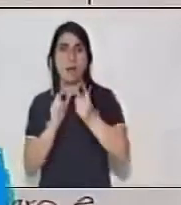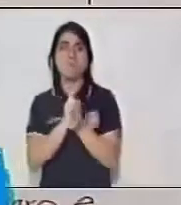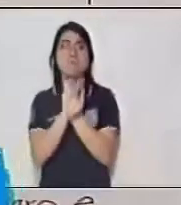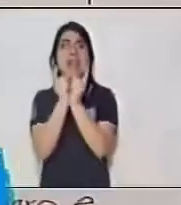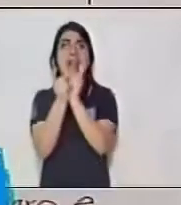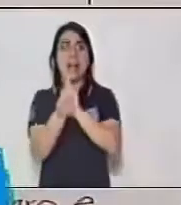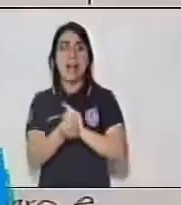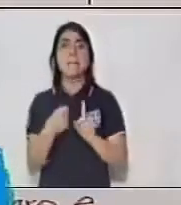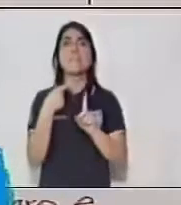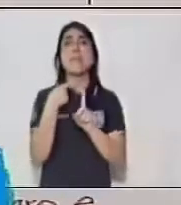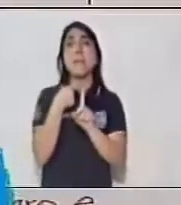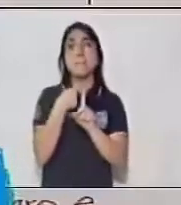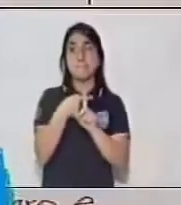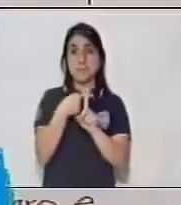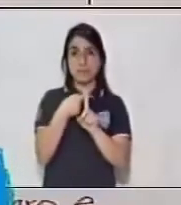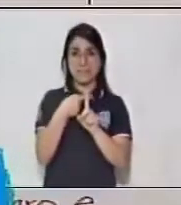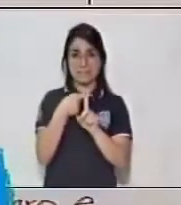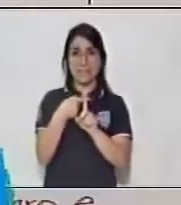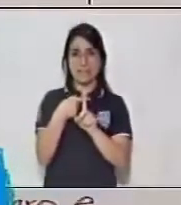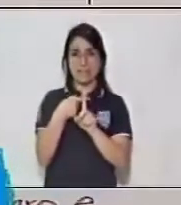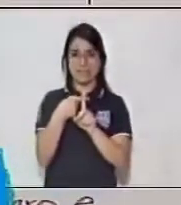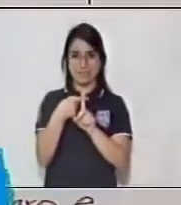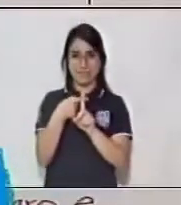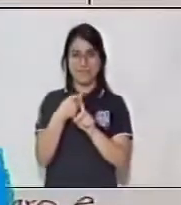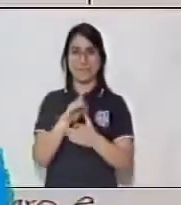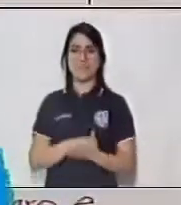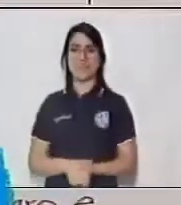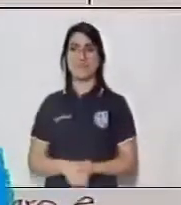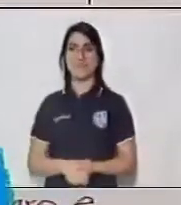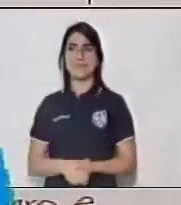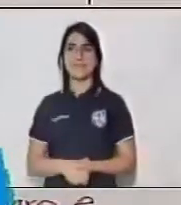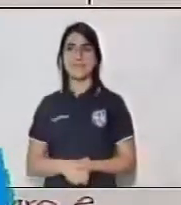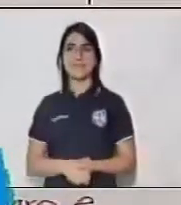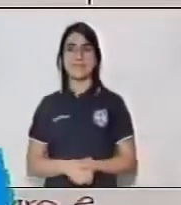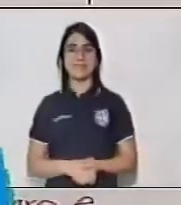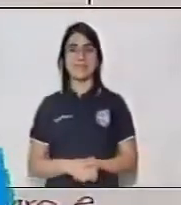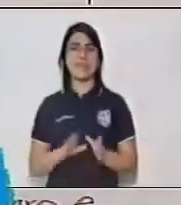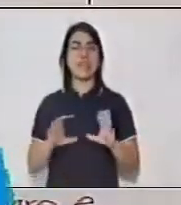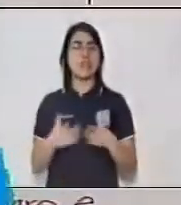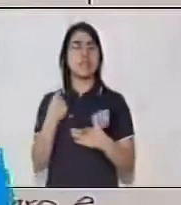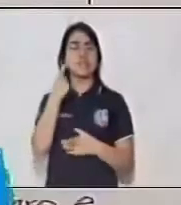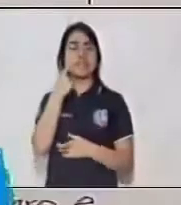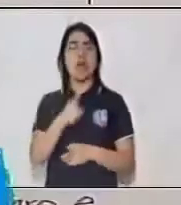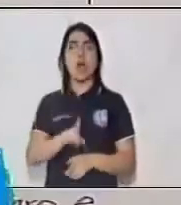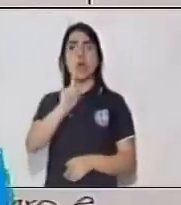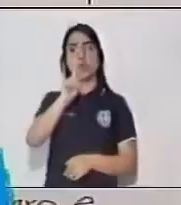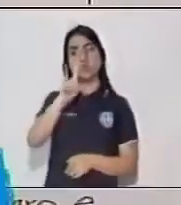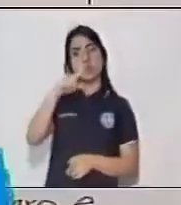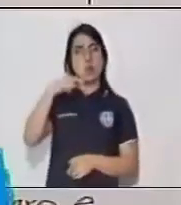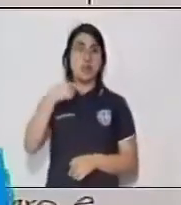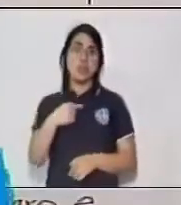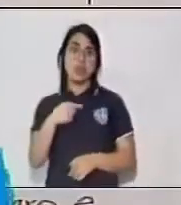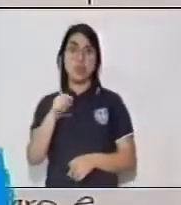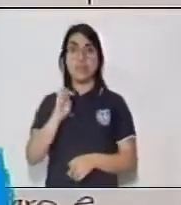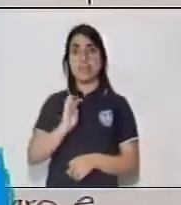está trabajando abajo en el denominador. Ahora, ¿qué nos indica el exponente?